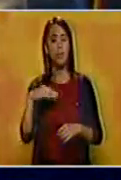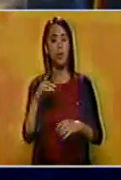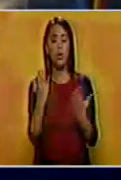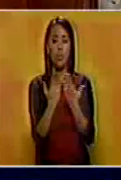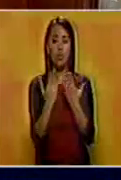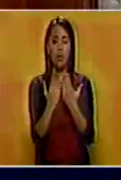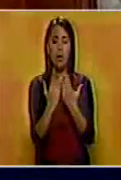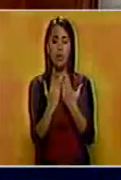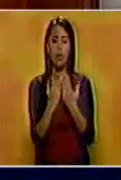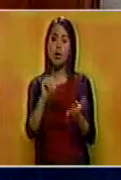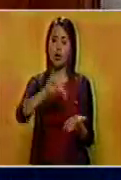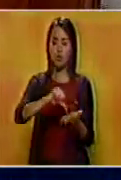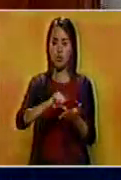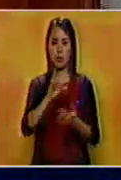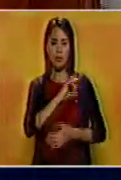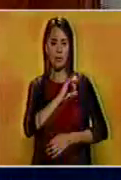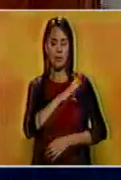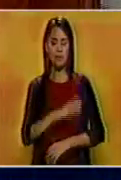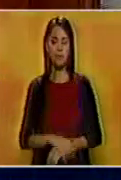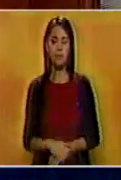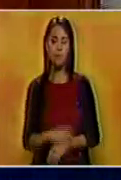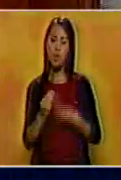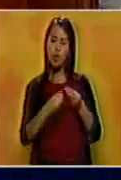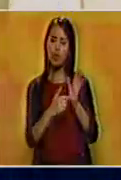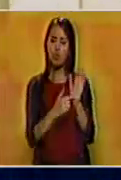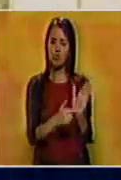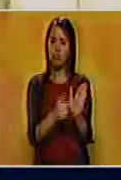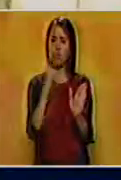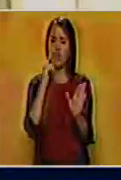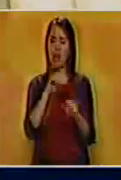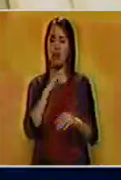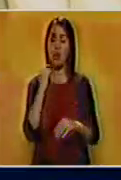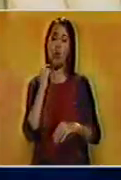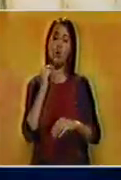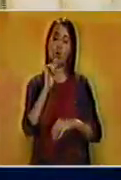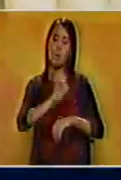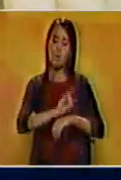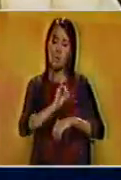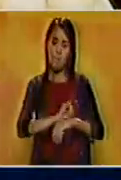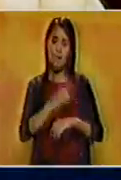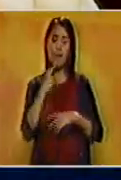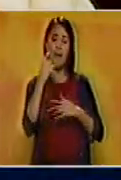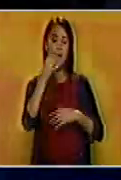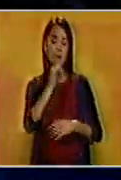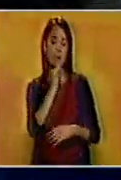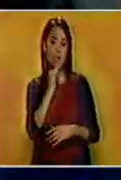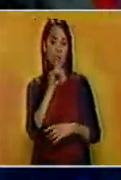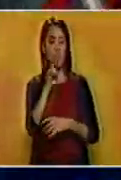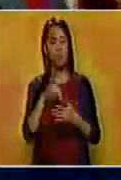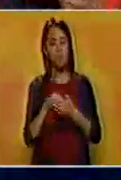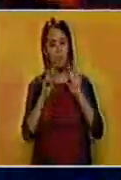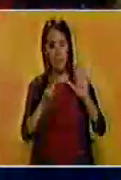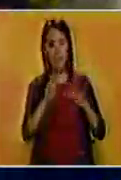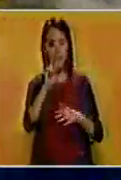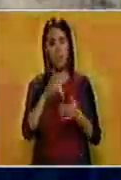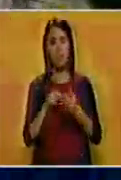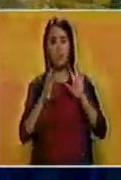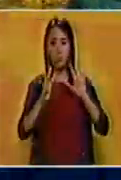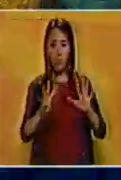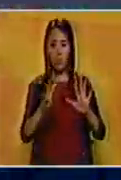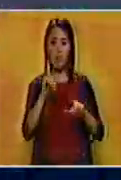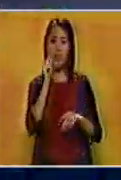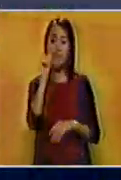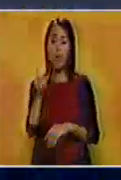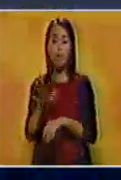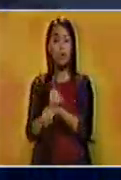colegio de Santiago. Los hechos, de los que la propia congregación informó a las autoridades, ocurrieron entre 2007 y 2009, cuando el